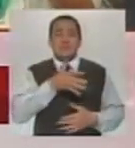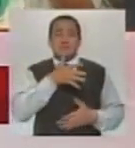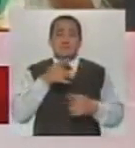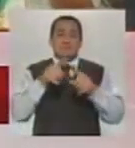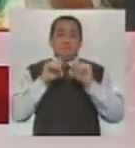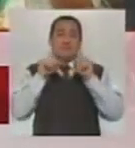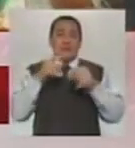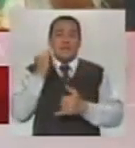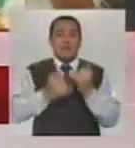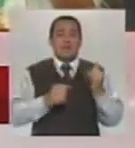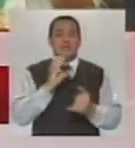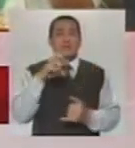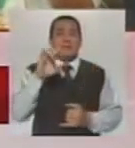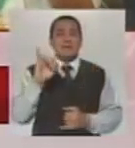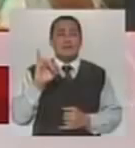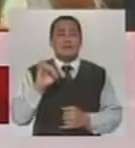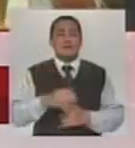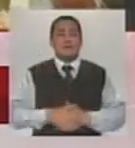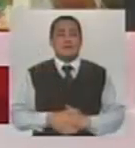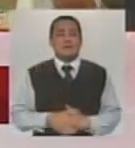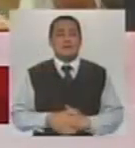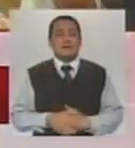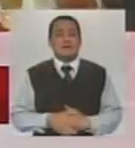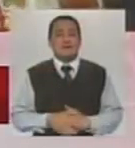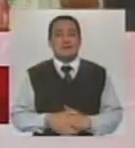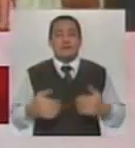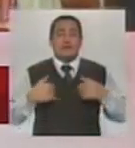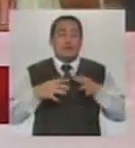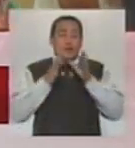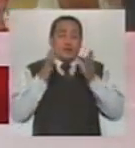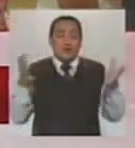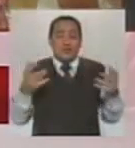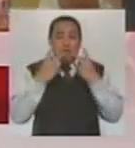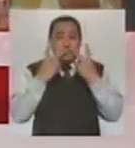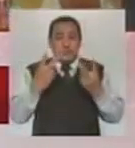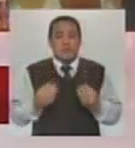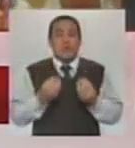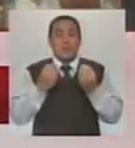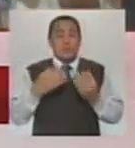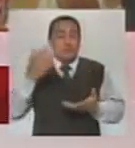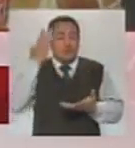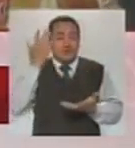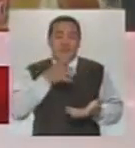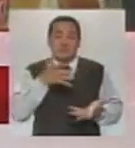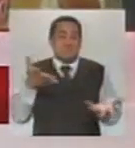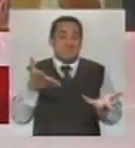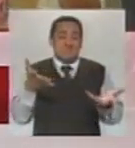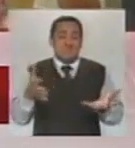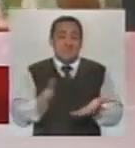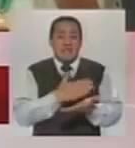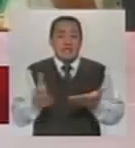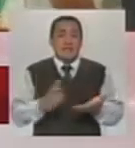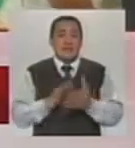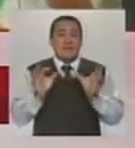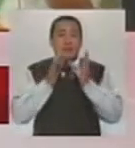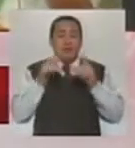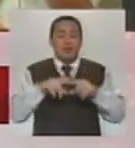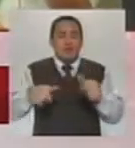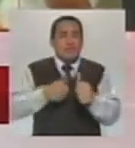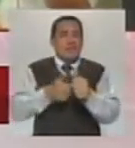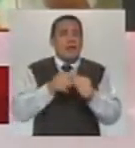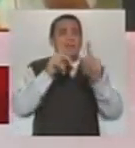usted. La última, CPI. Yo no estoy viendo las encuestas, como le digo, no sé, la verdad que yo no le hago el seguimiento a